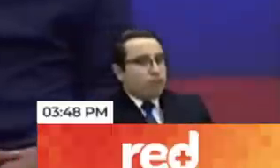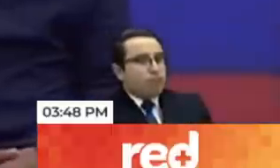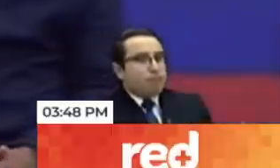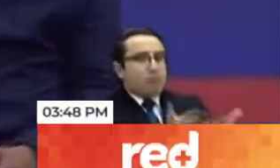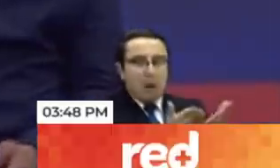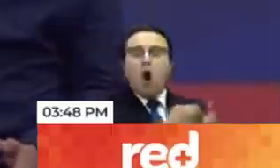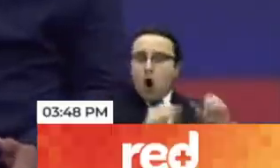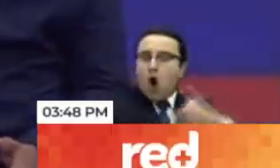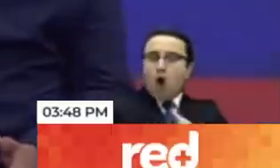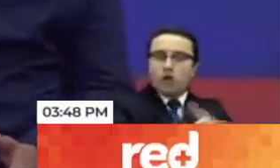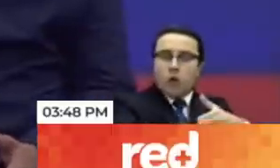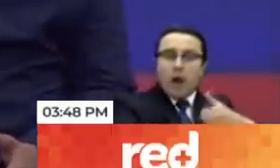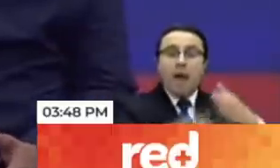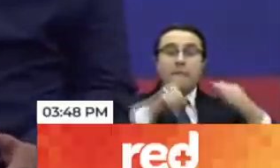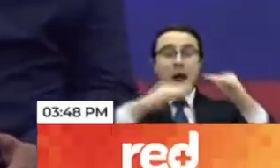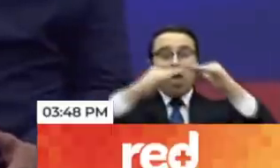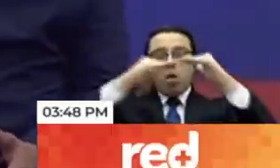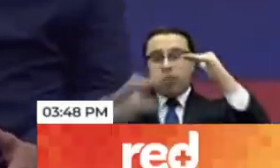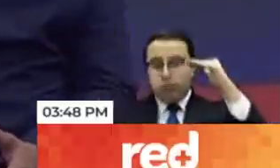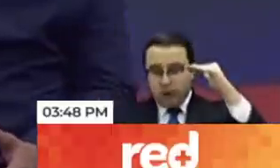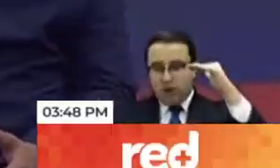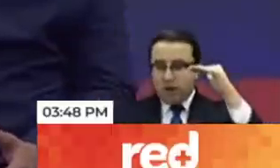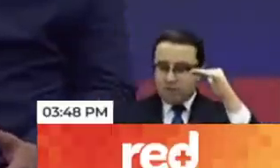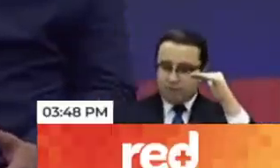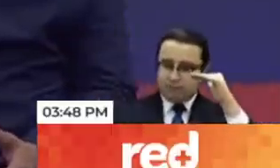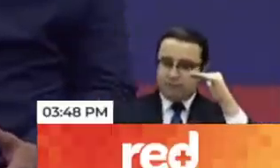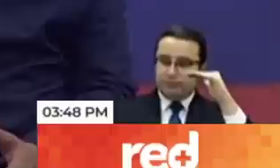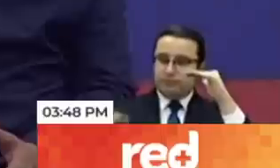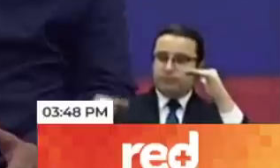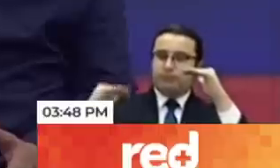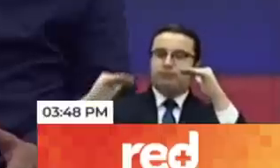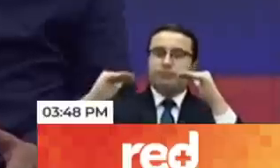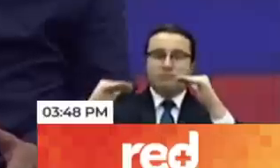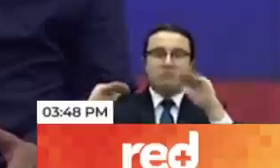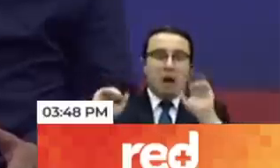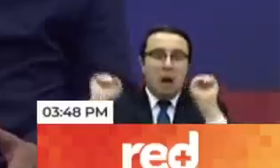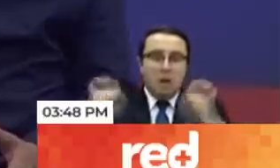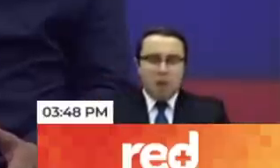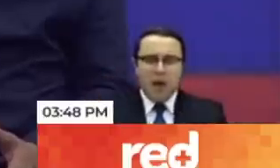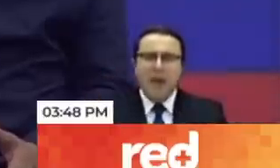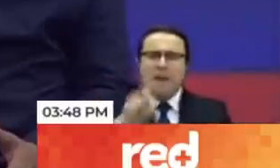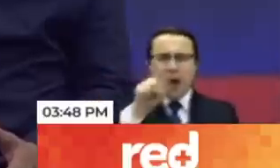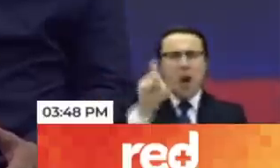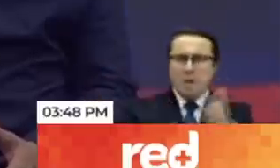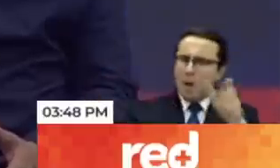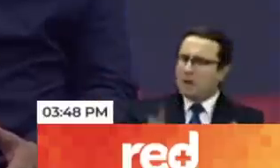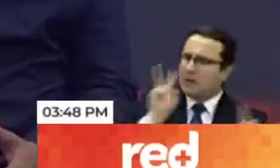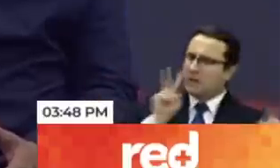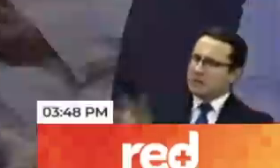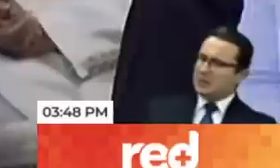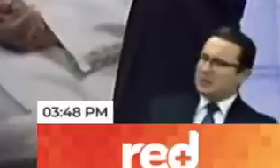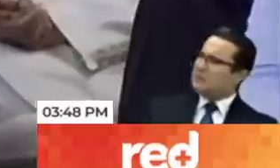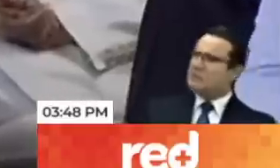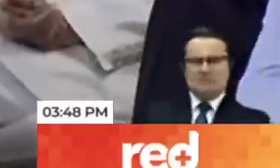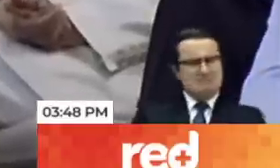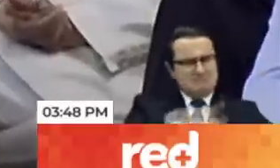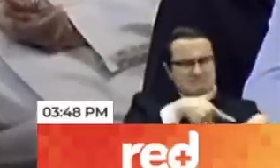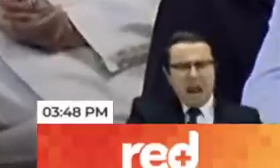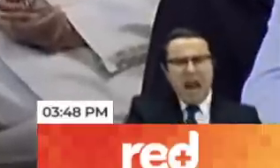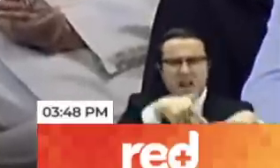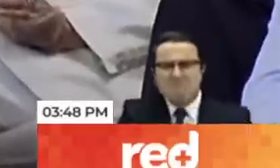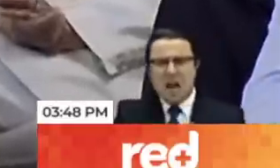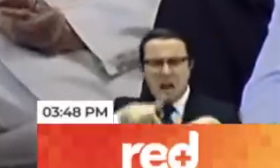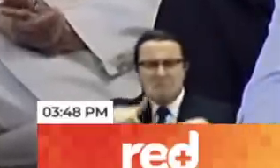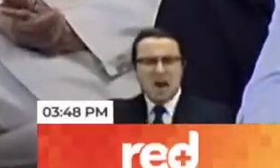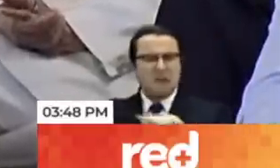sin cerrar las brechas sociales. Pero el pueblo se movilizó, lo hizo pacíficamente y demostró que desde la